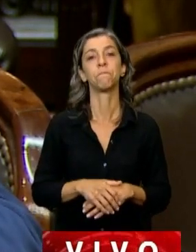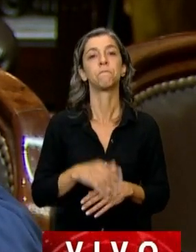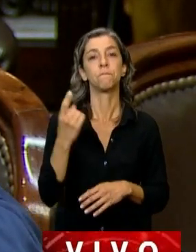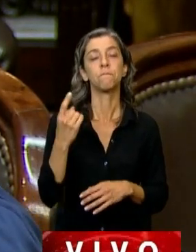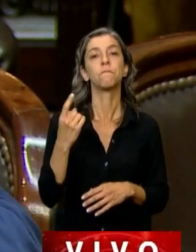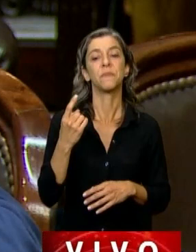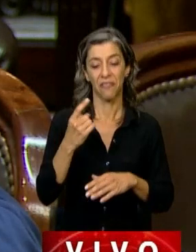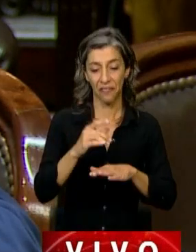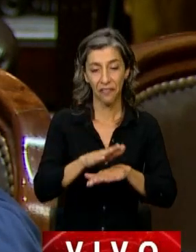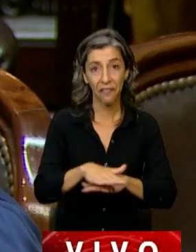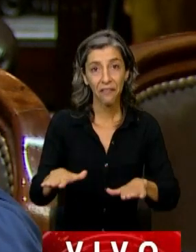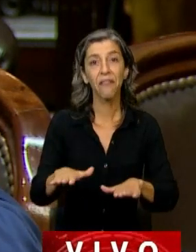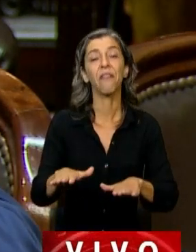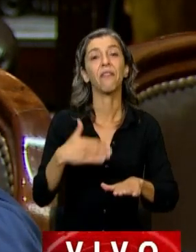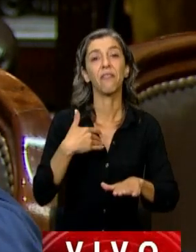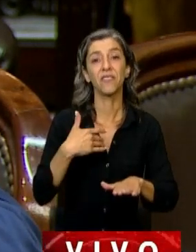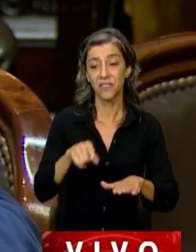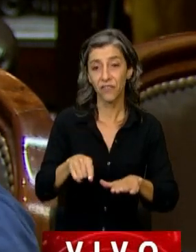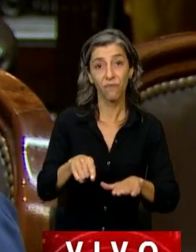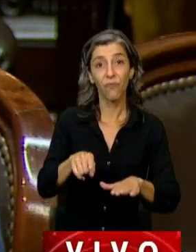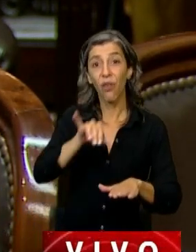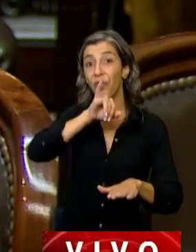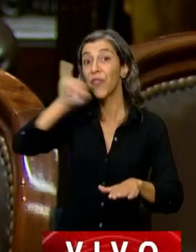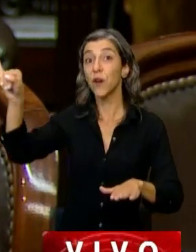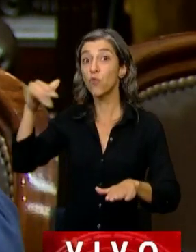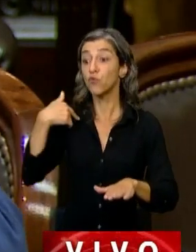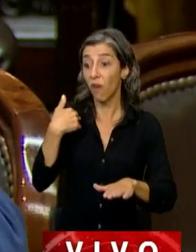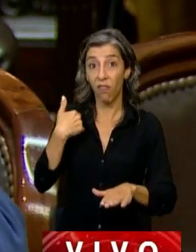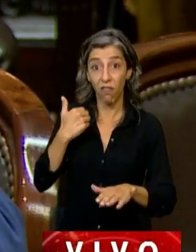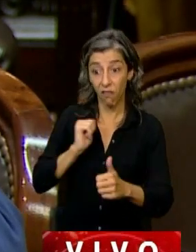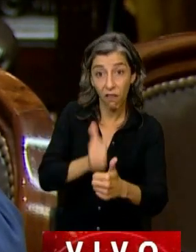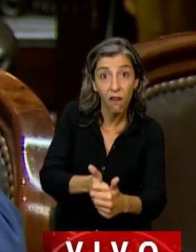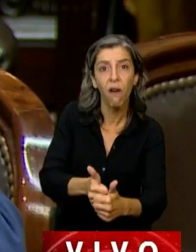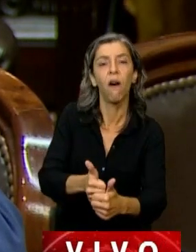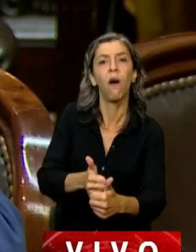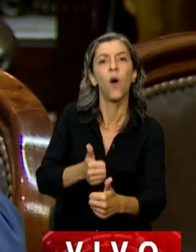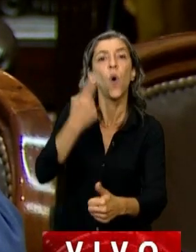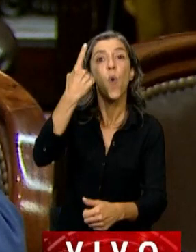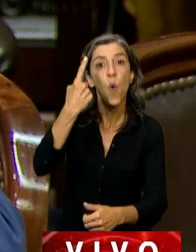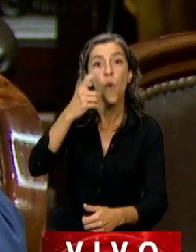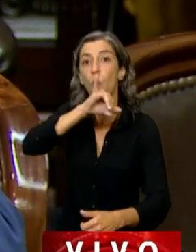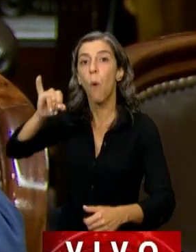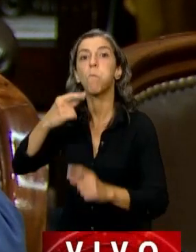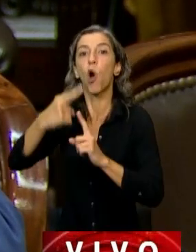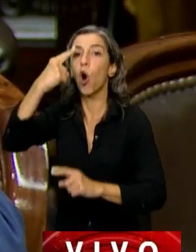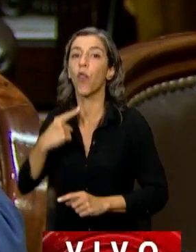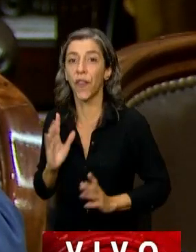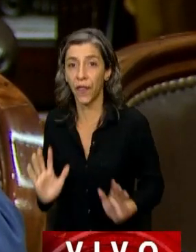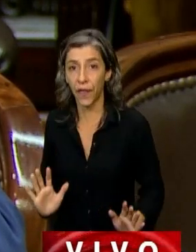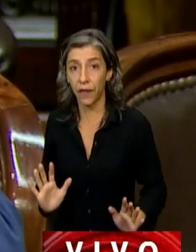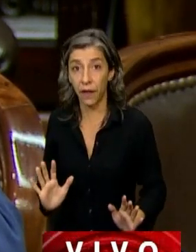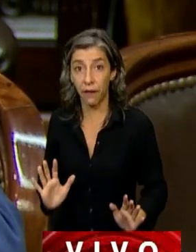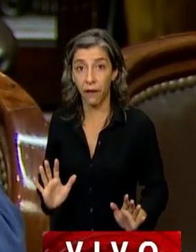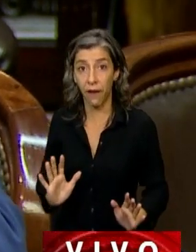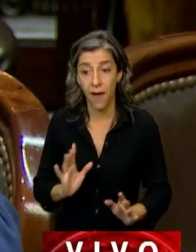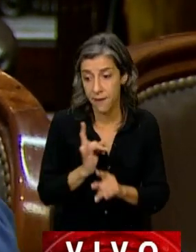sexual infantil por día y son las causas que más se condenan.